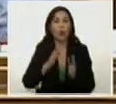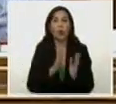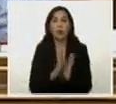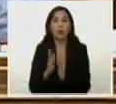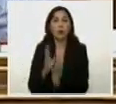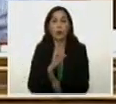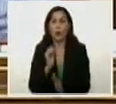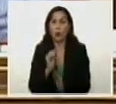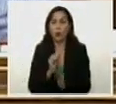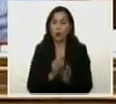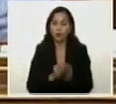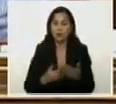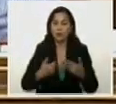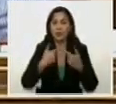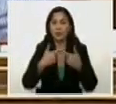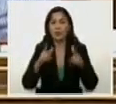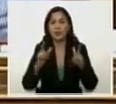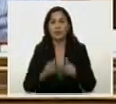ningún tipo.